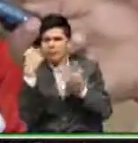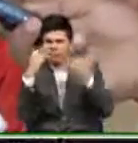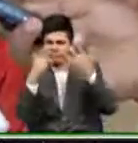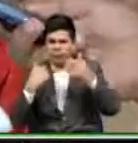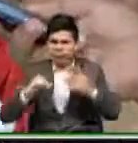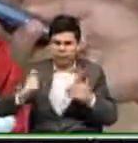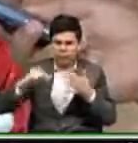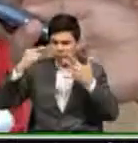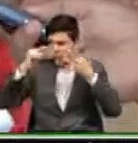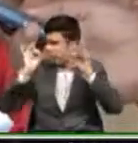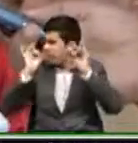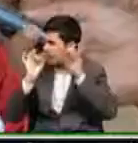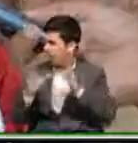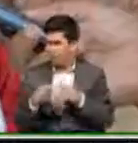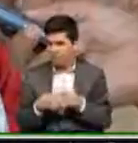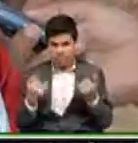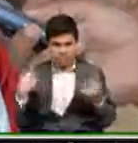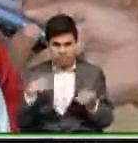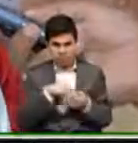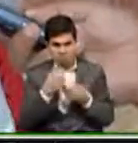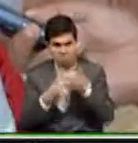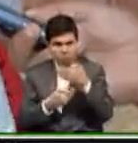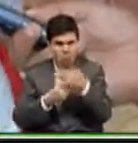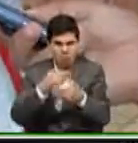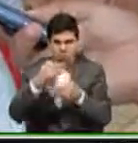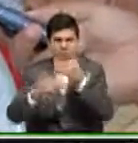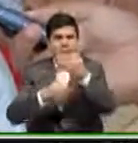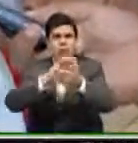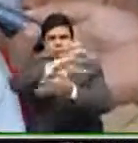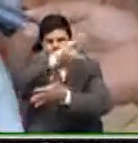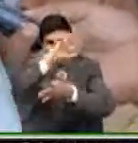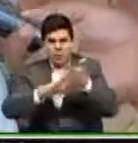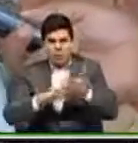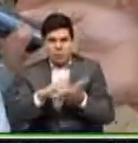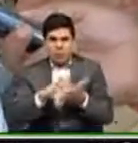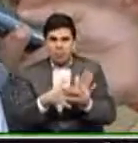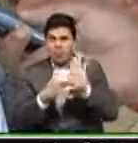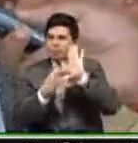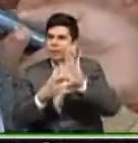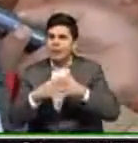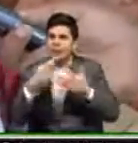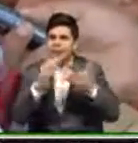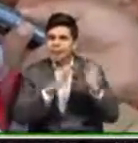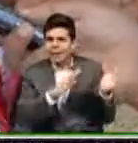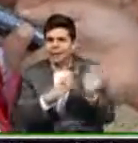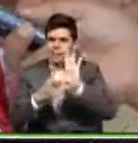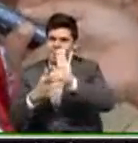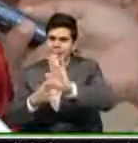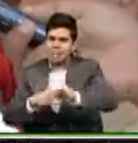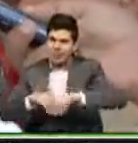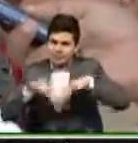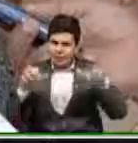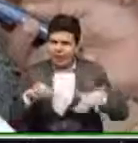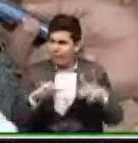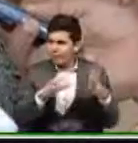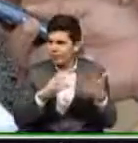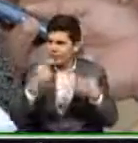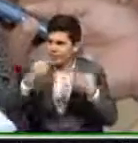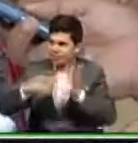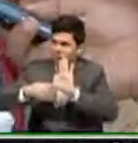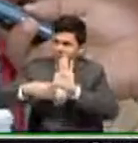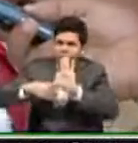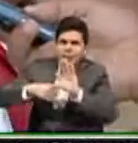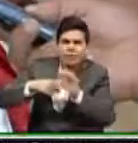Hemos logrado una reducción significativa en lo que comprenden 82 municipios del departamento, con un